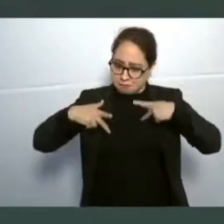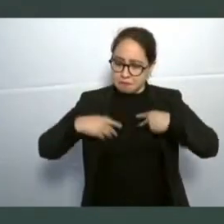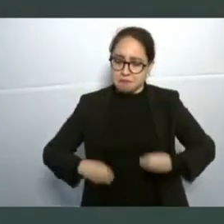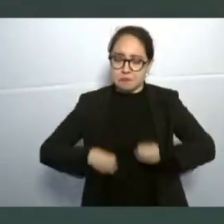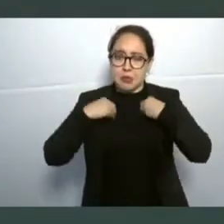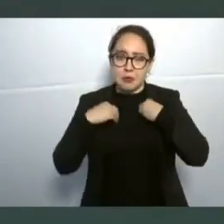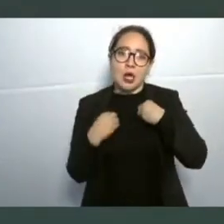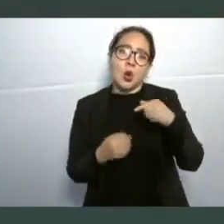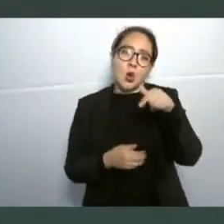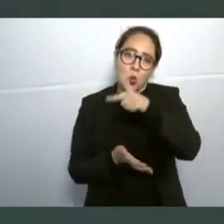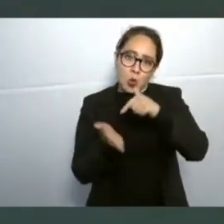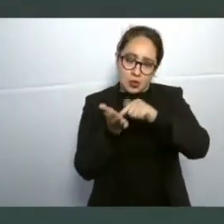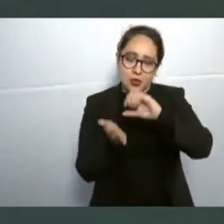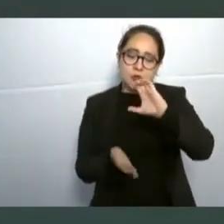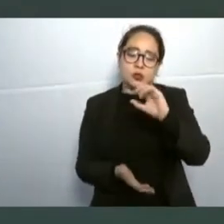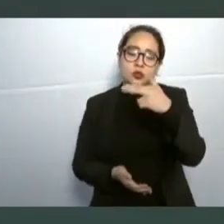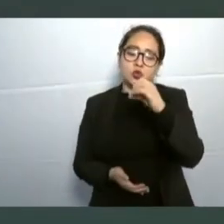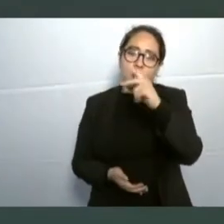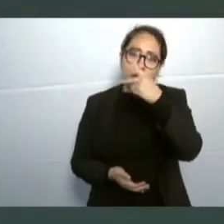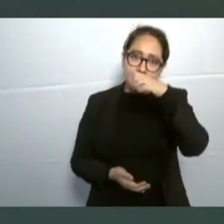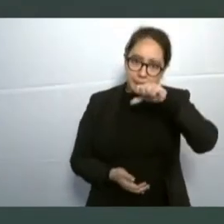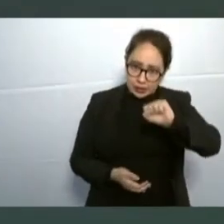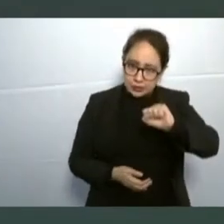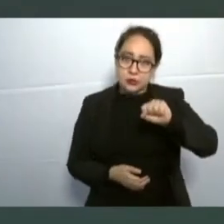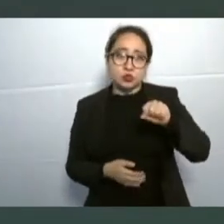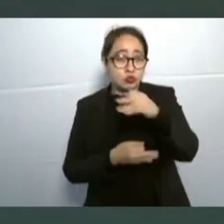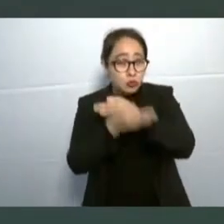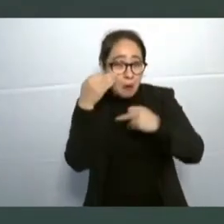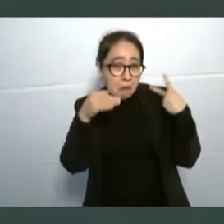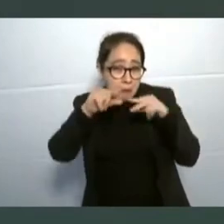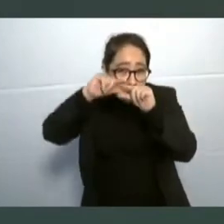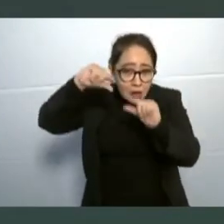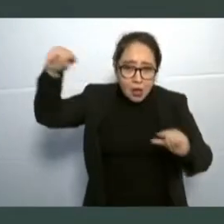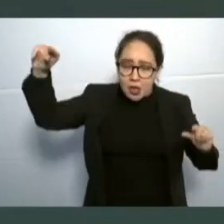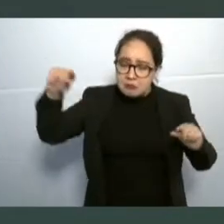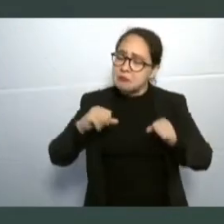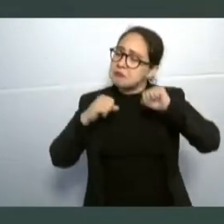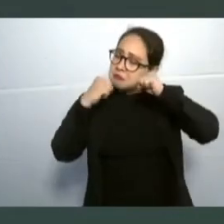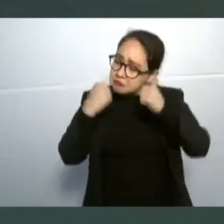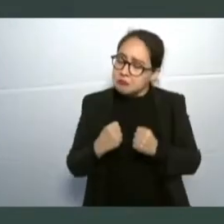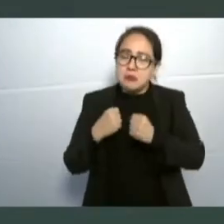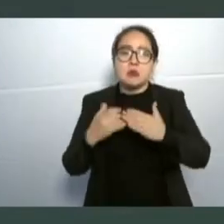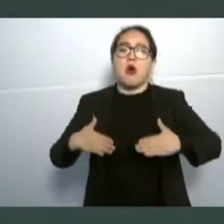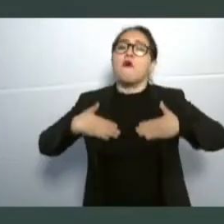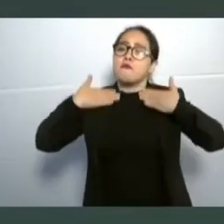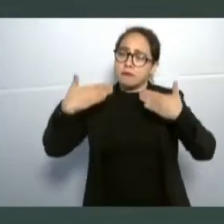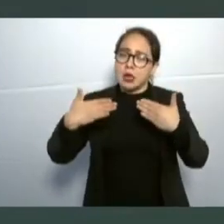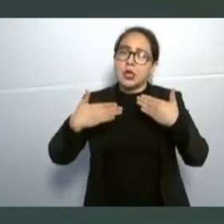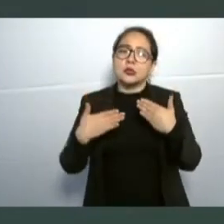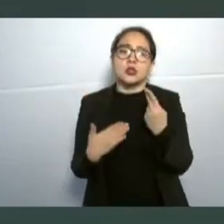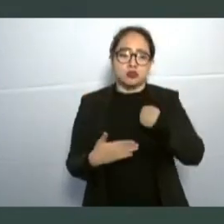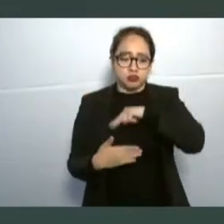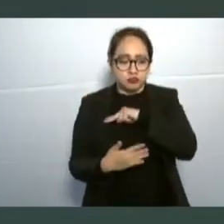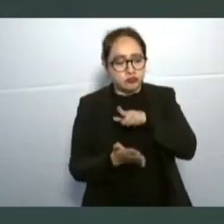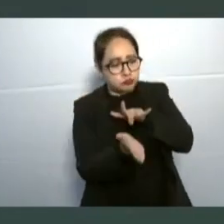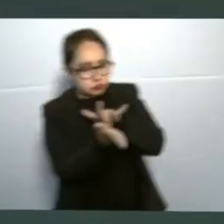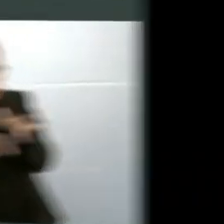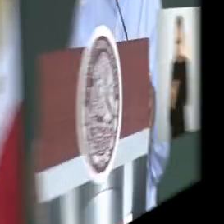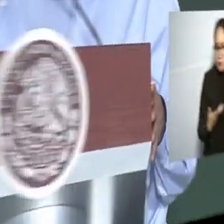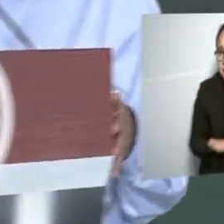todo Veracruz pueden tener la certeza de que vamos a corresponder a su confianza con todo nuestro